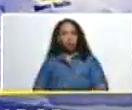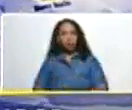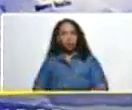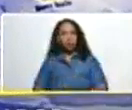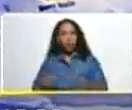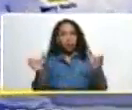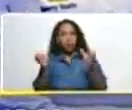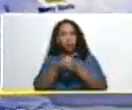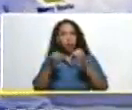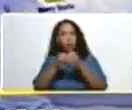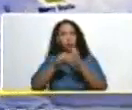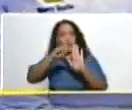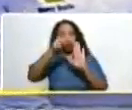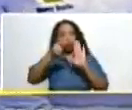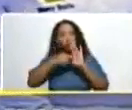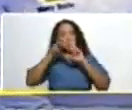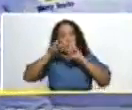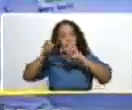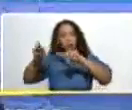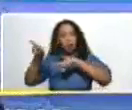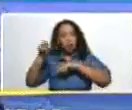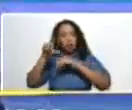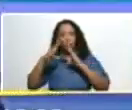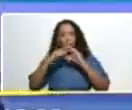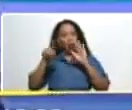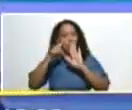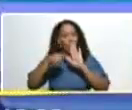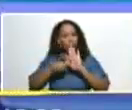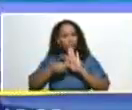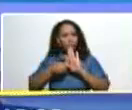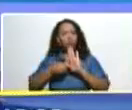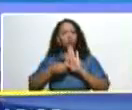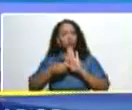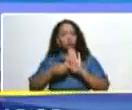Comisario general, inspector general. Todo general.